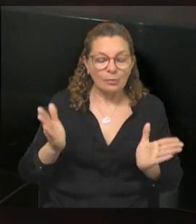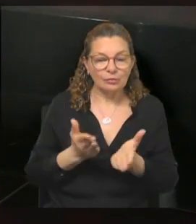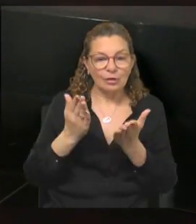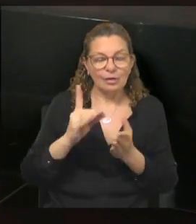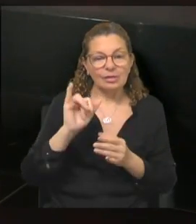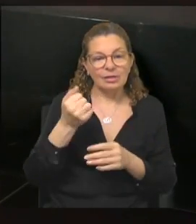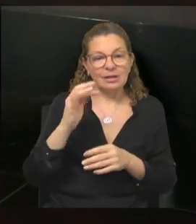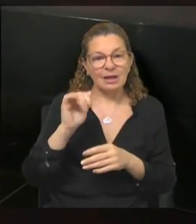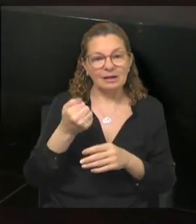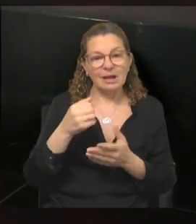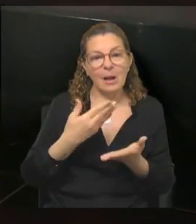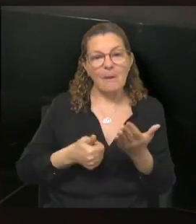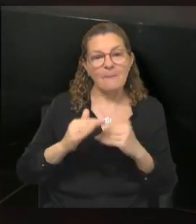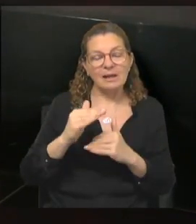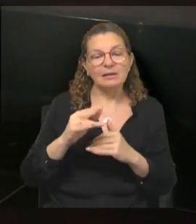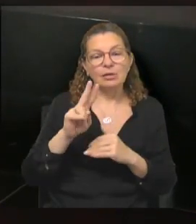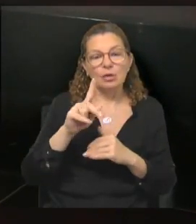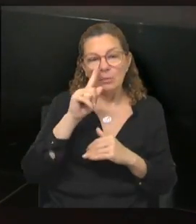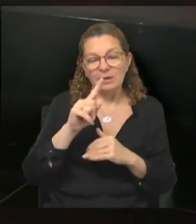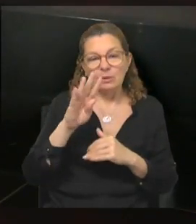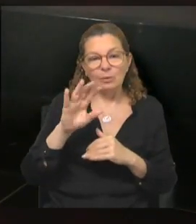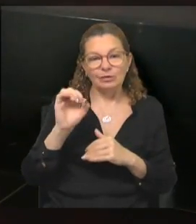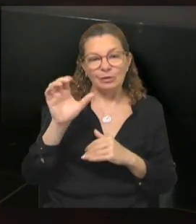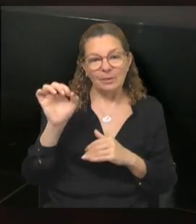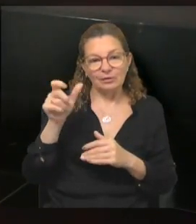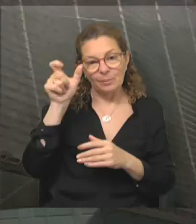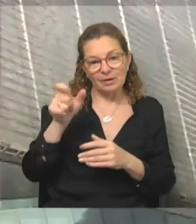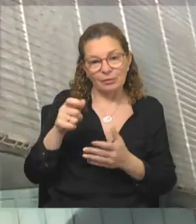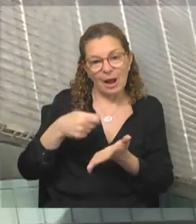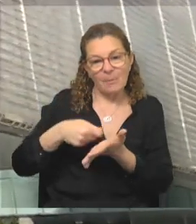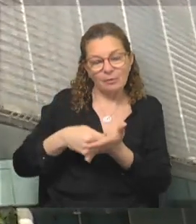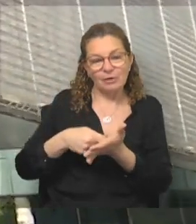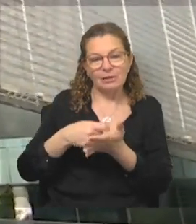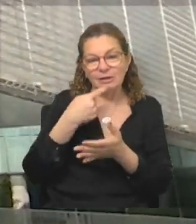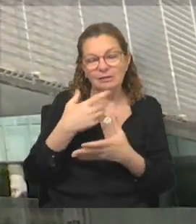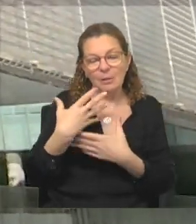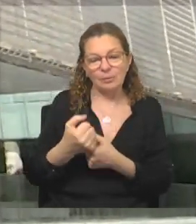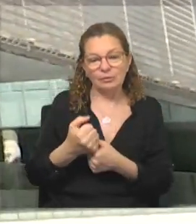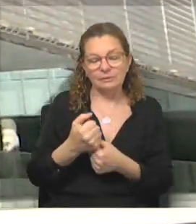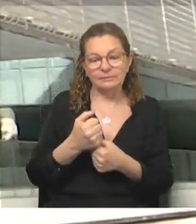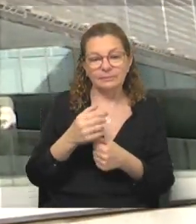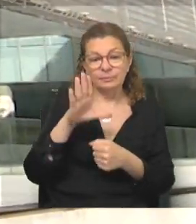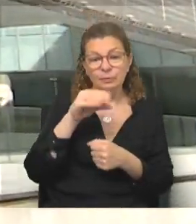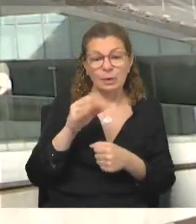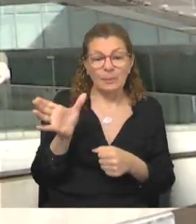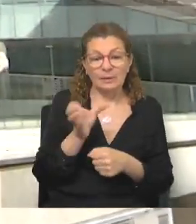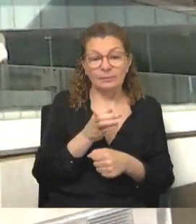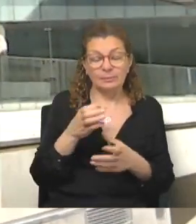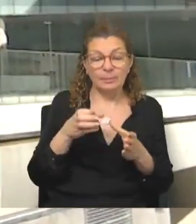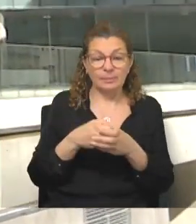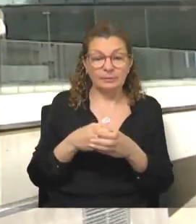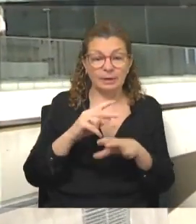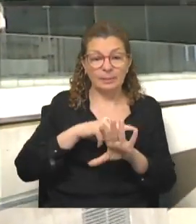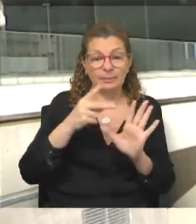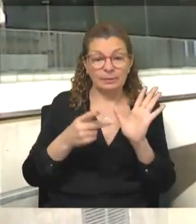aporte de más de 2400 suscriptores del medio todas las personas que participaron en este